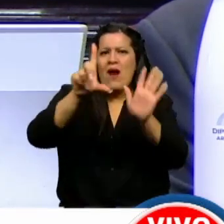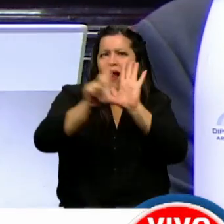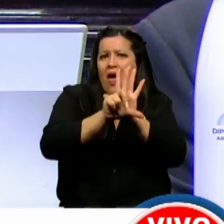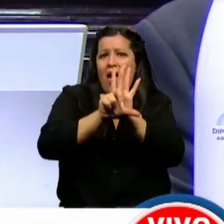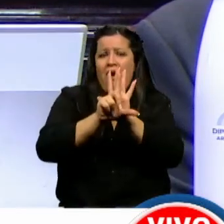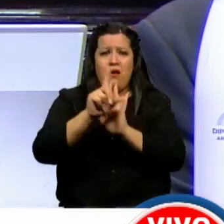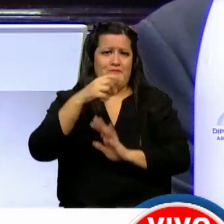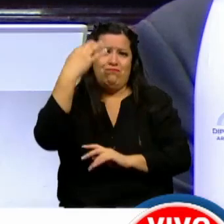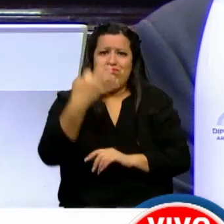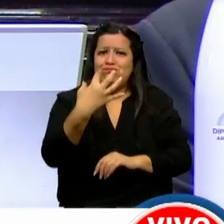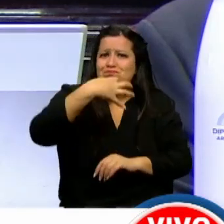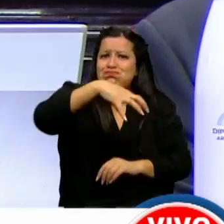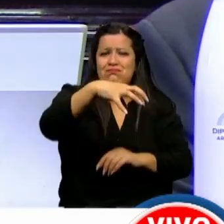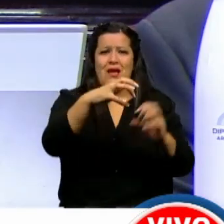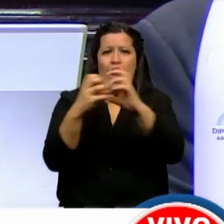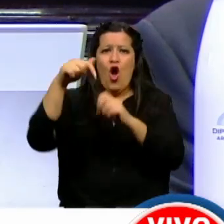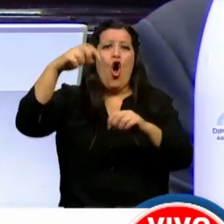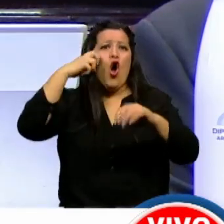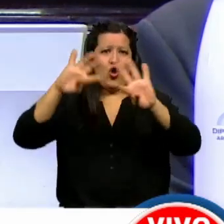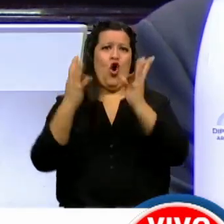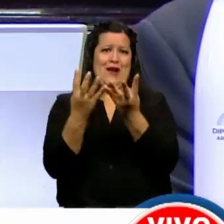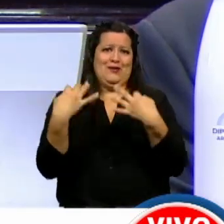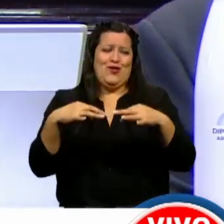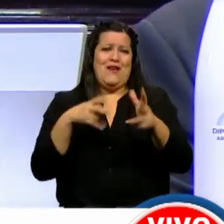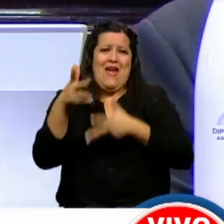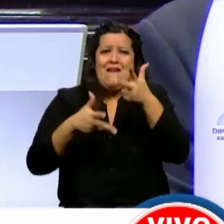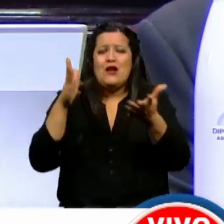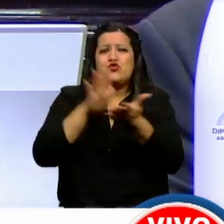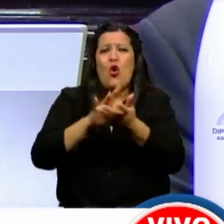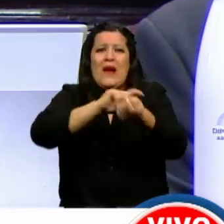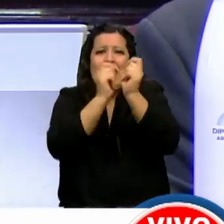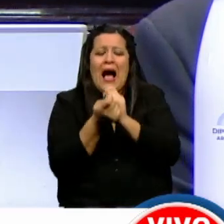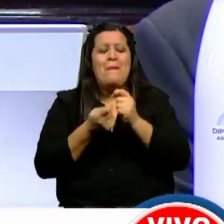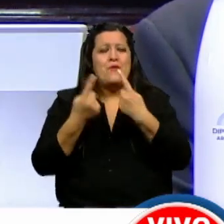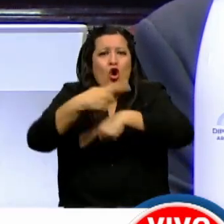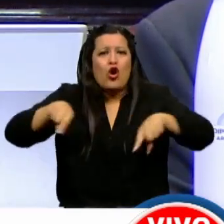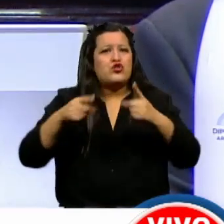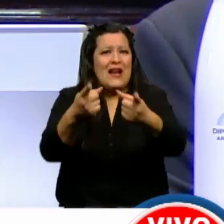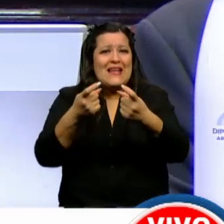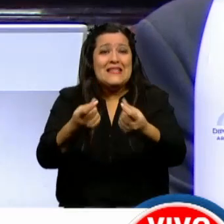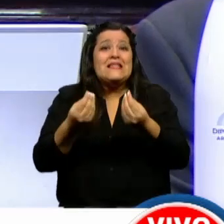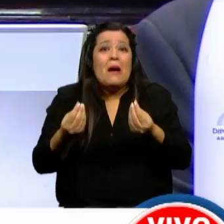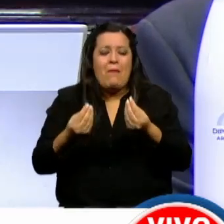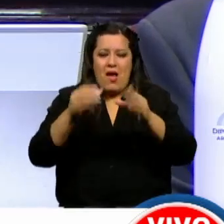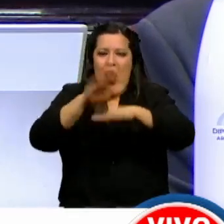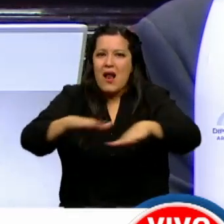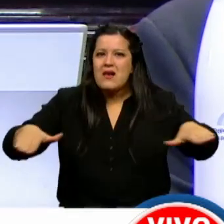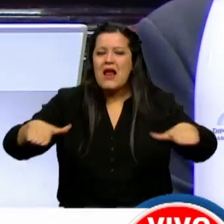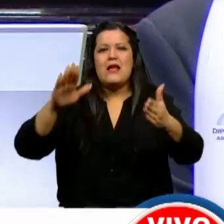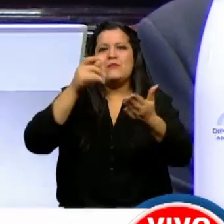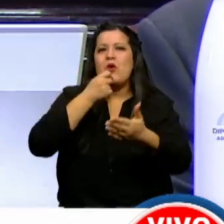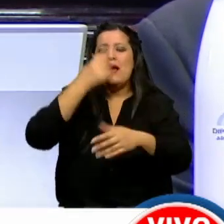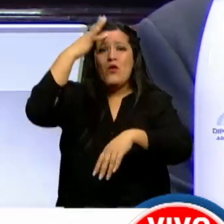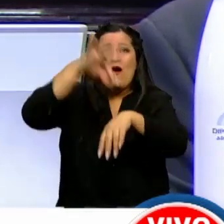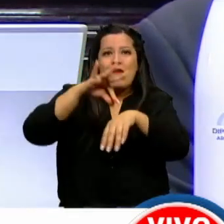que corresponde, que es el tratamiento en este Congreso de la Nación, los cambios que se necesitan para que los niños con enfermedades